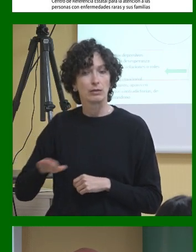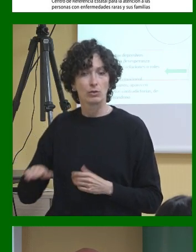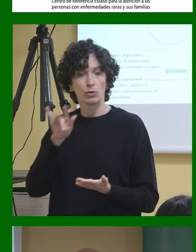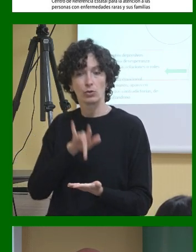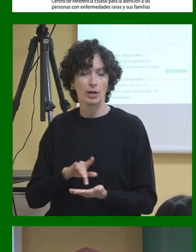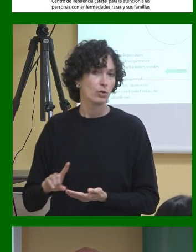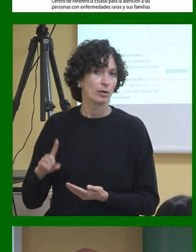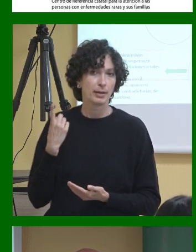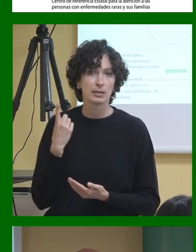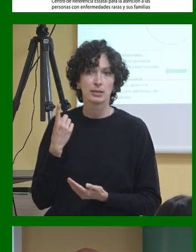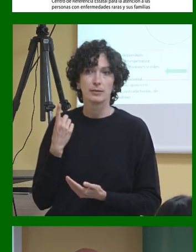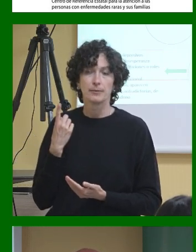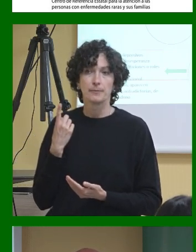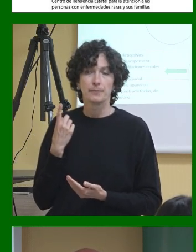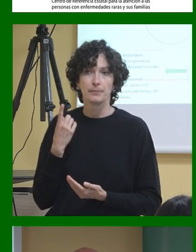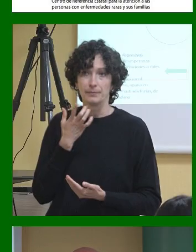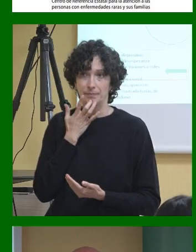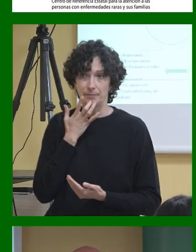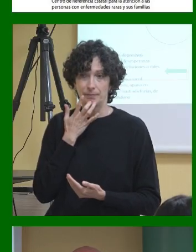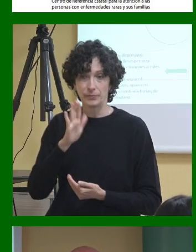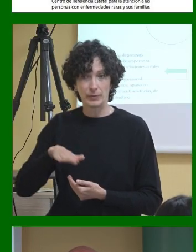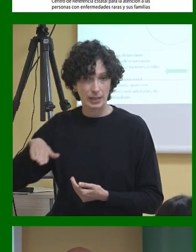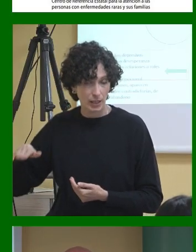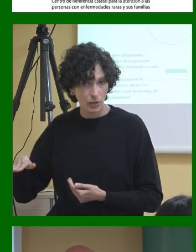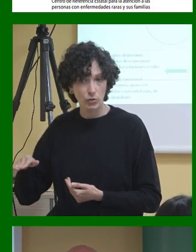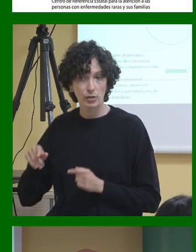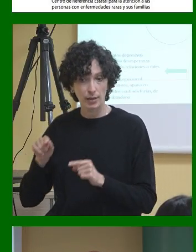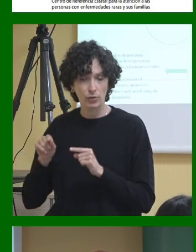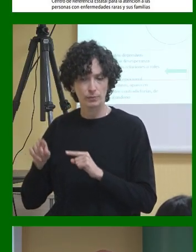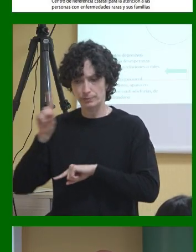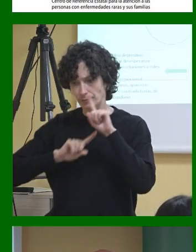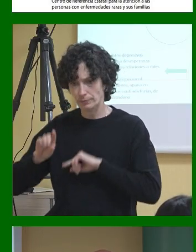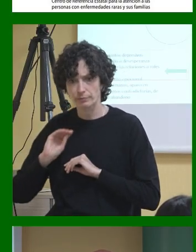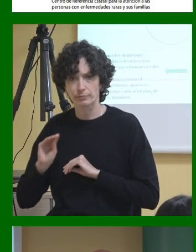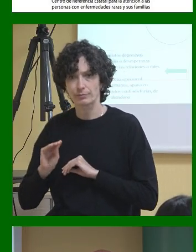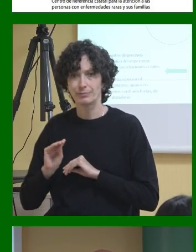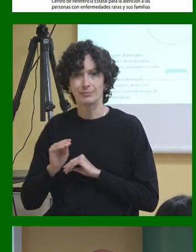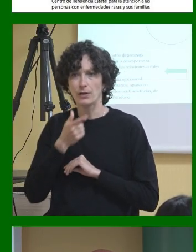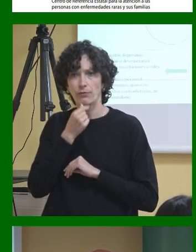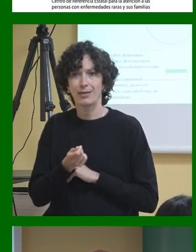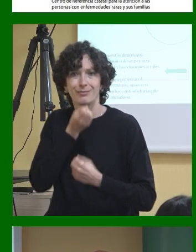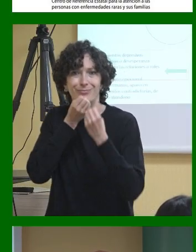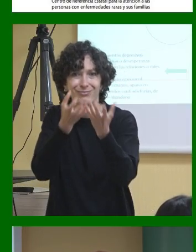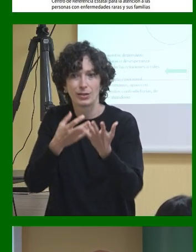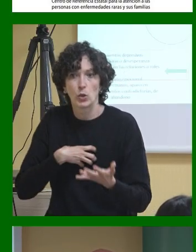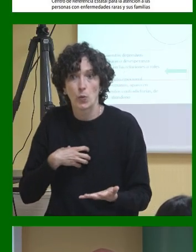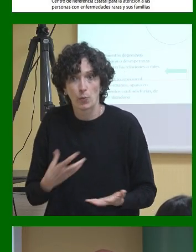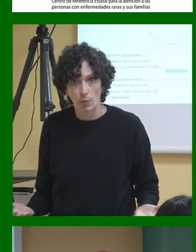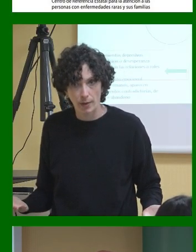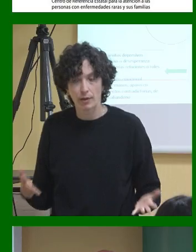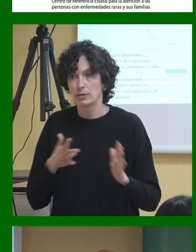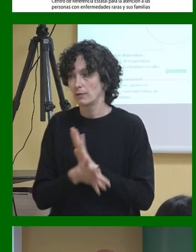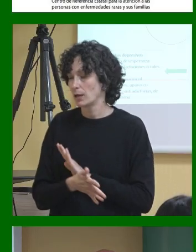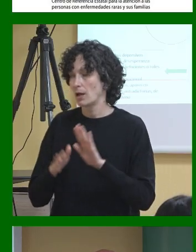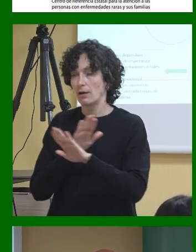en niños y no verbal, que no permiten transmitir sus problemas de forma sencilla, y entonces el que asume